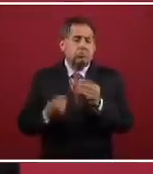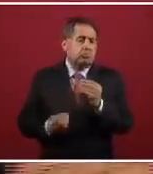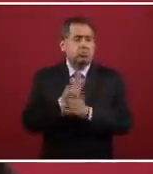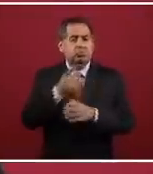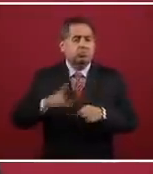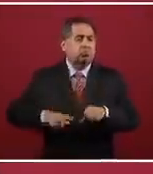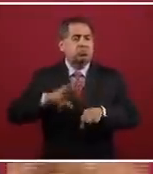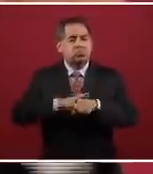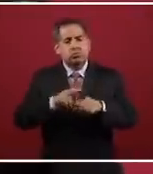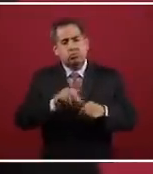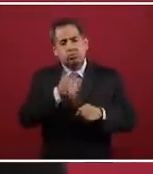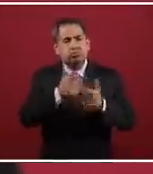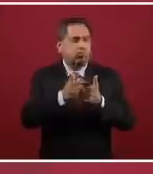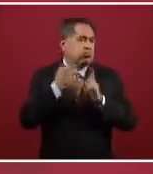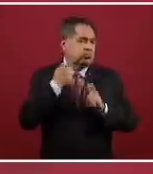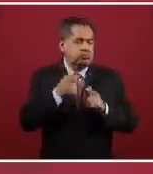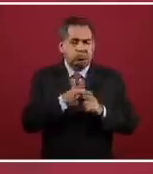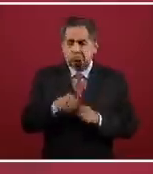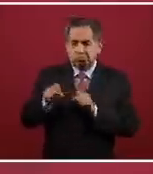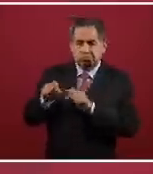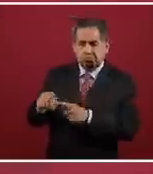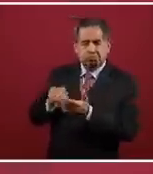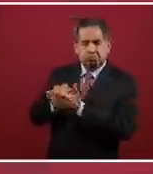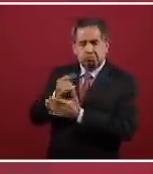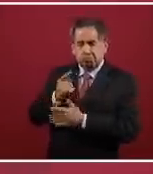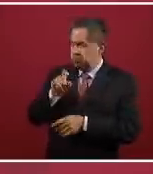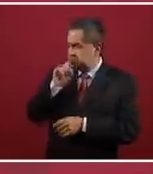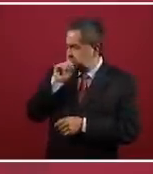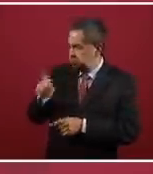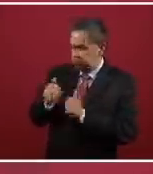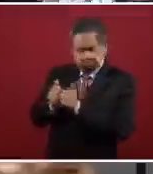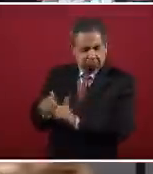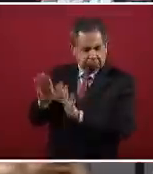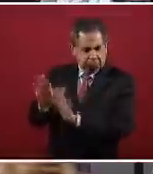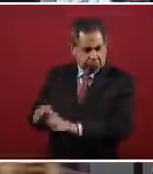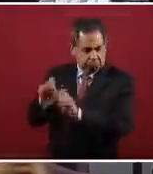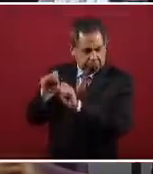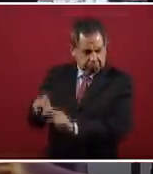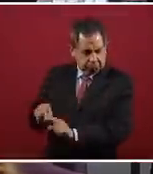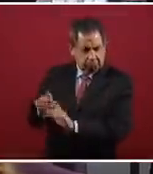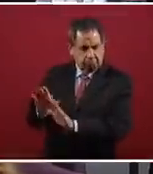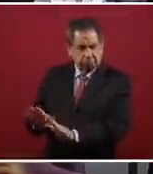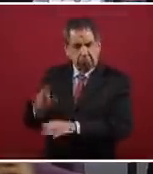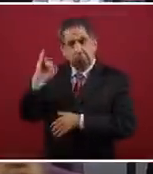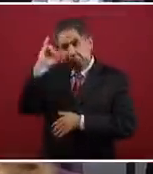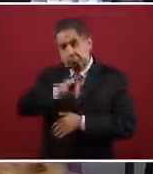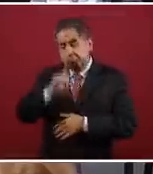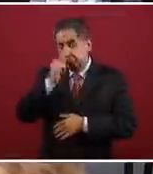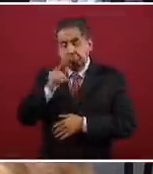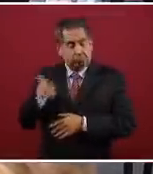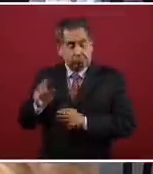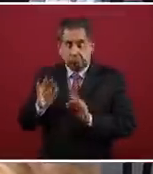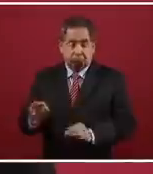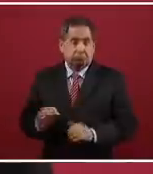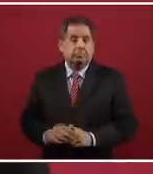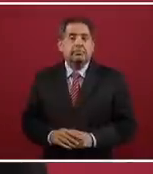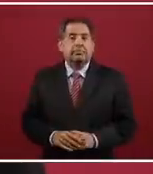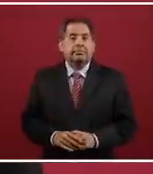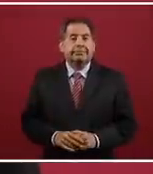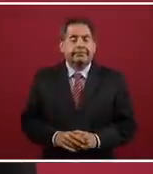nuevos gobernadores de otros partidos y han decidido dejar al mismo jefe de la policía.